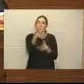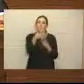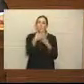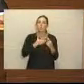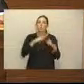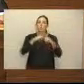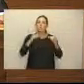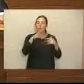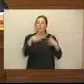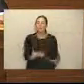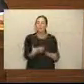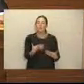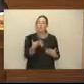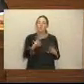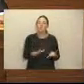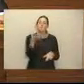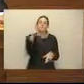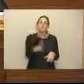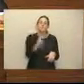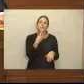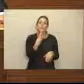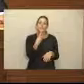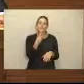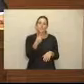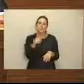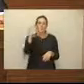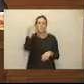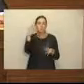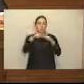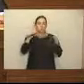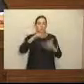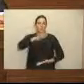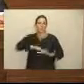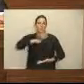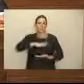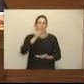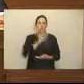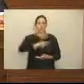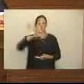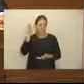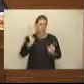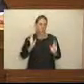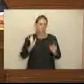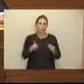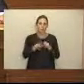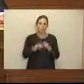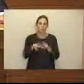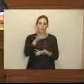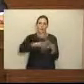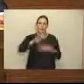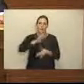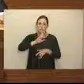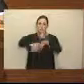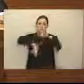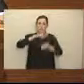Asturias. Pero también he dicho que yo creo que Asturias tiene capacidades suficientes para remontar esta situación, para ganar